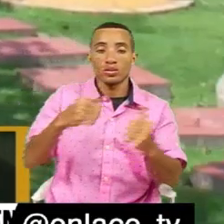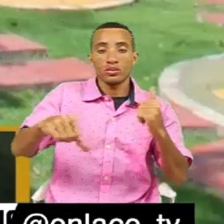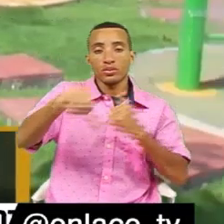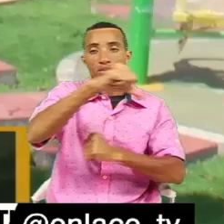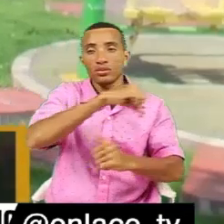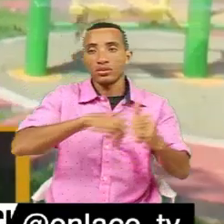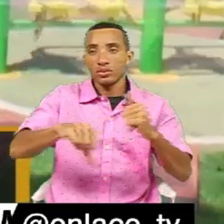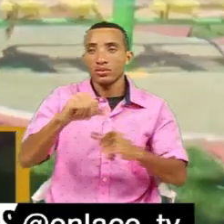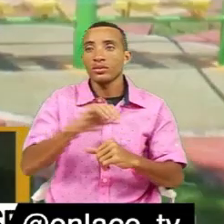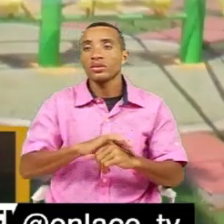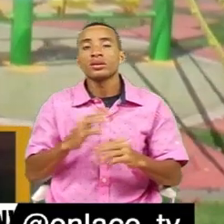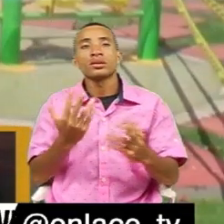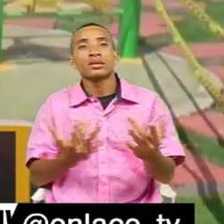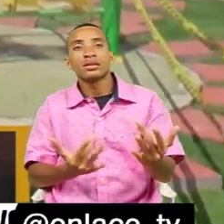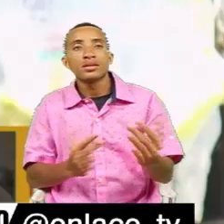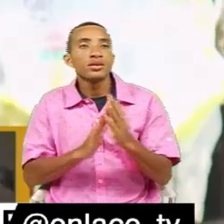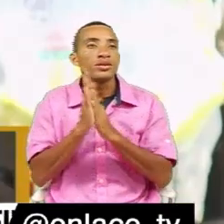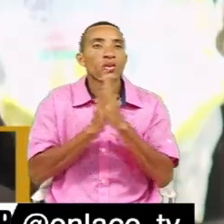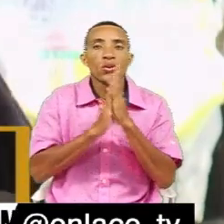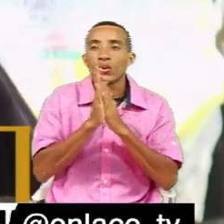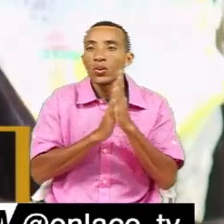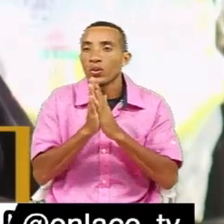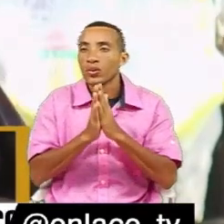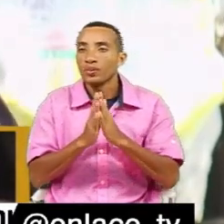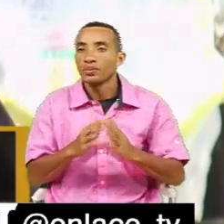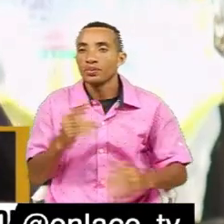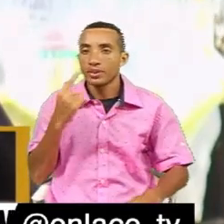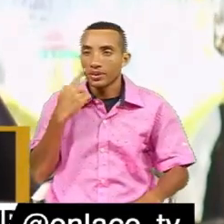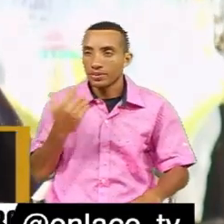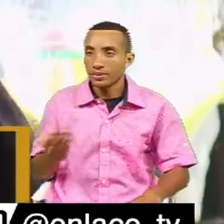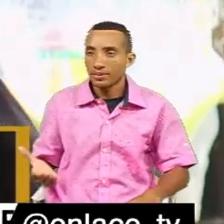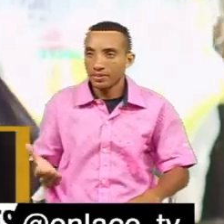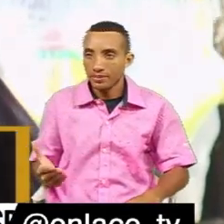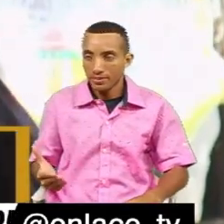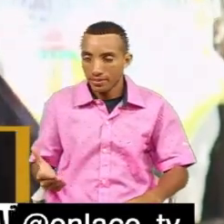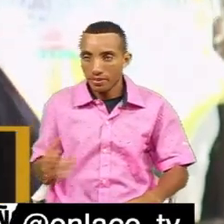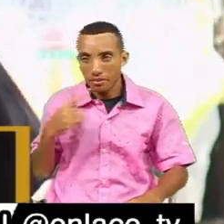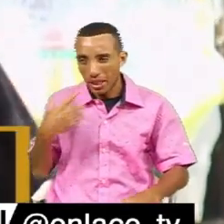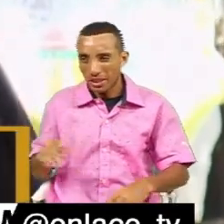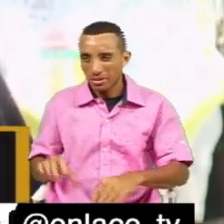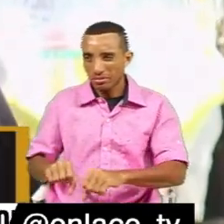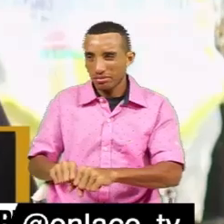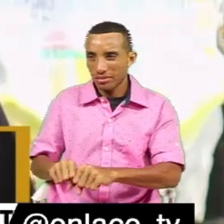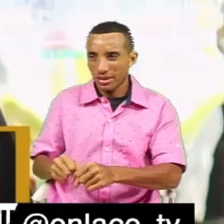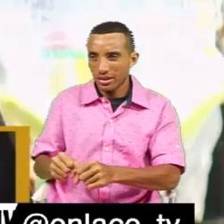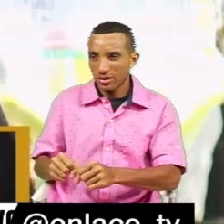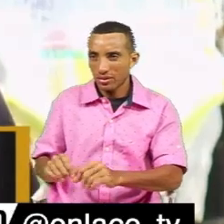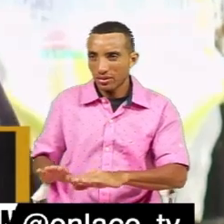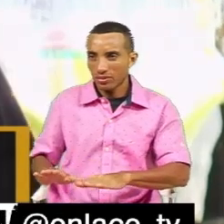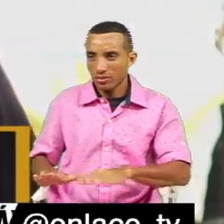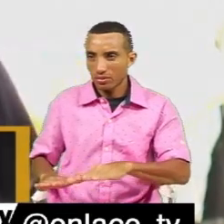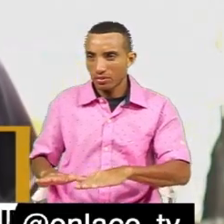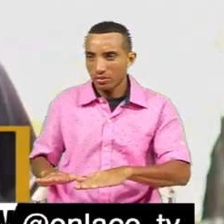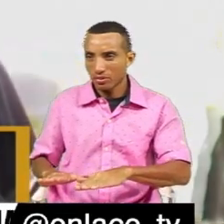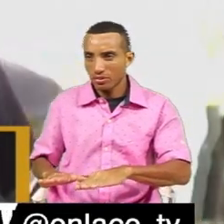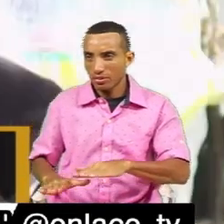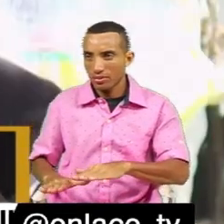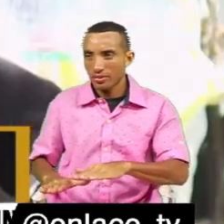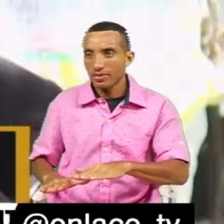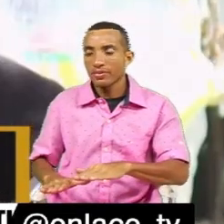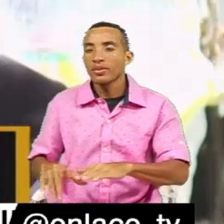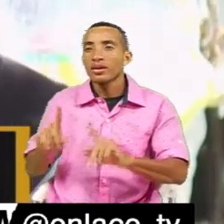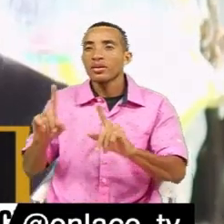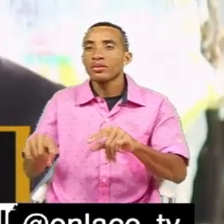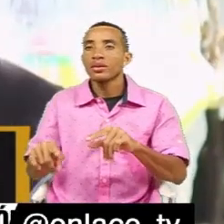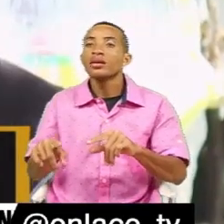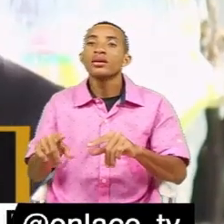años será esperado por la comunidad. Hay unos casos, mire, esto se está abriendo, son puros detalles para corregir, porque